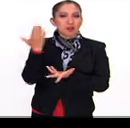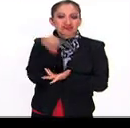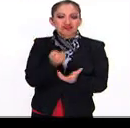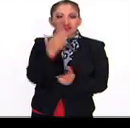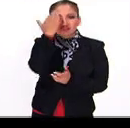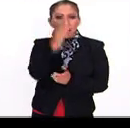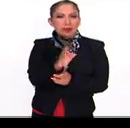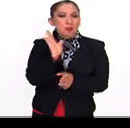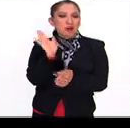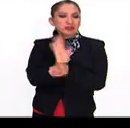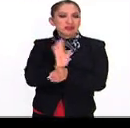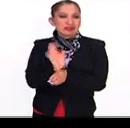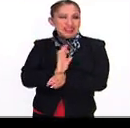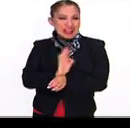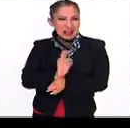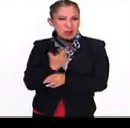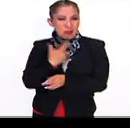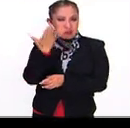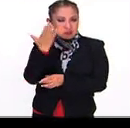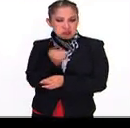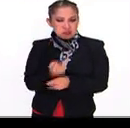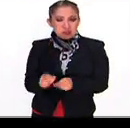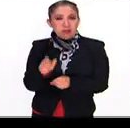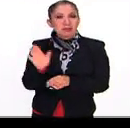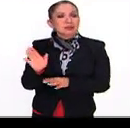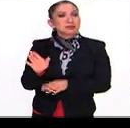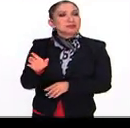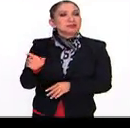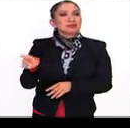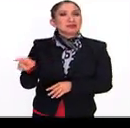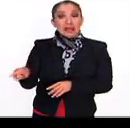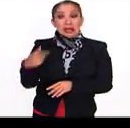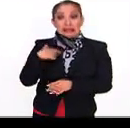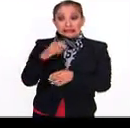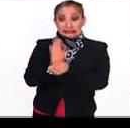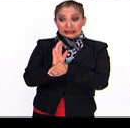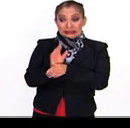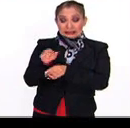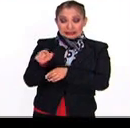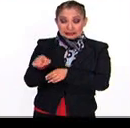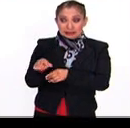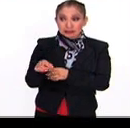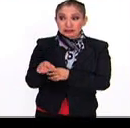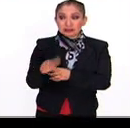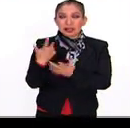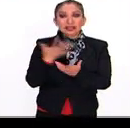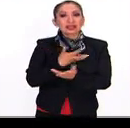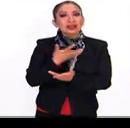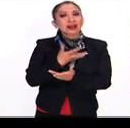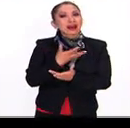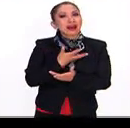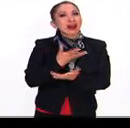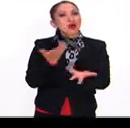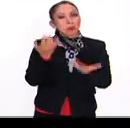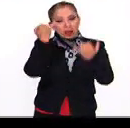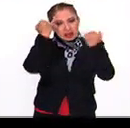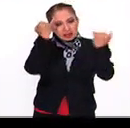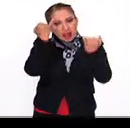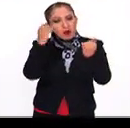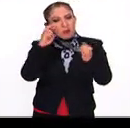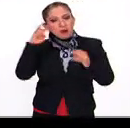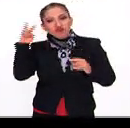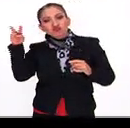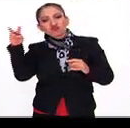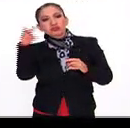experimental. De alguna manera, el cine contiene la noción de una